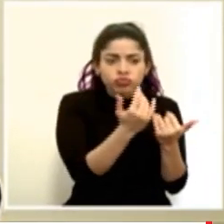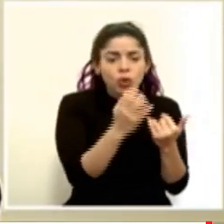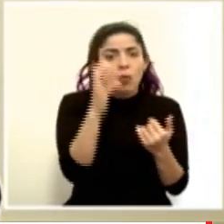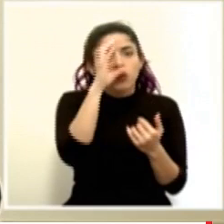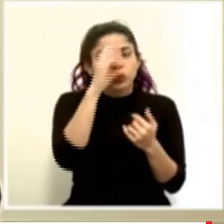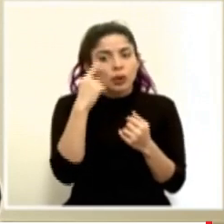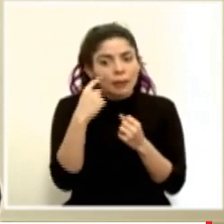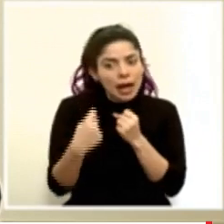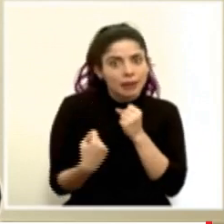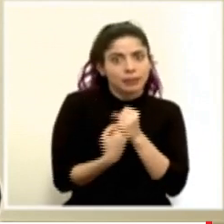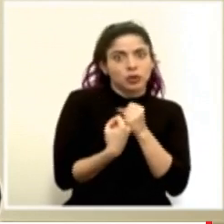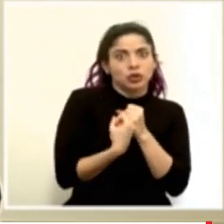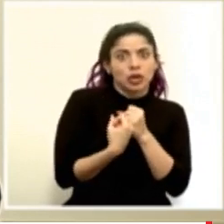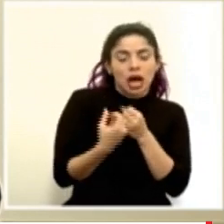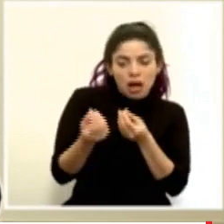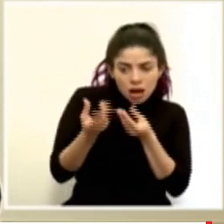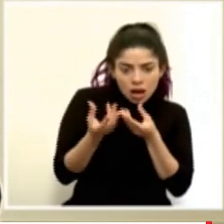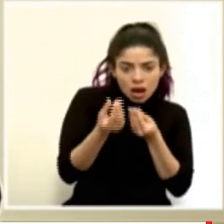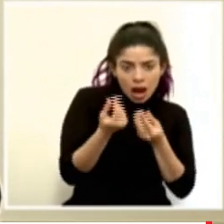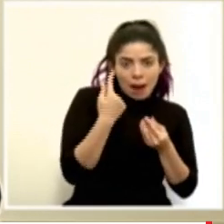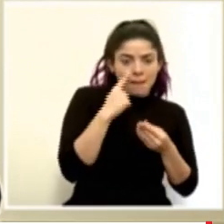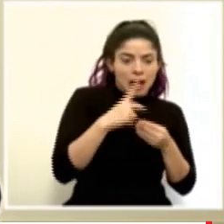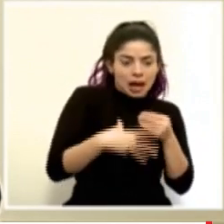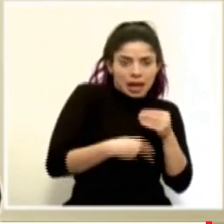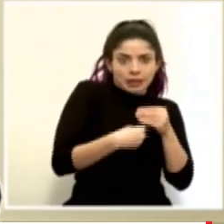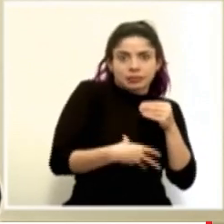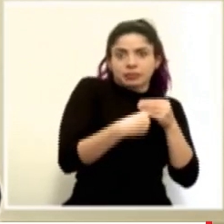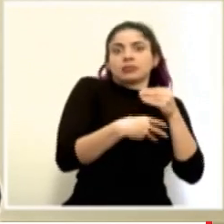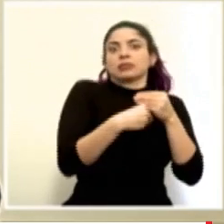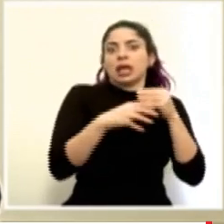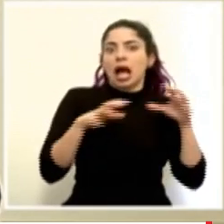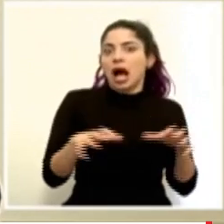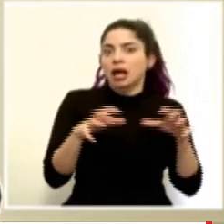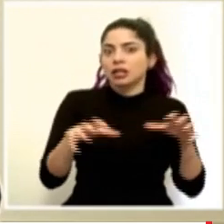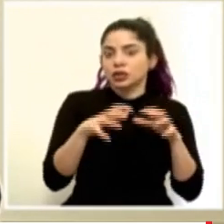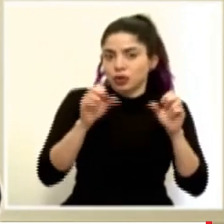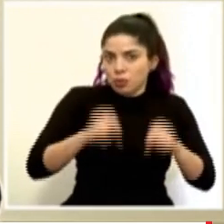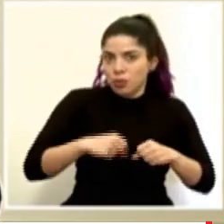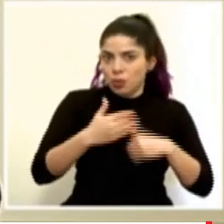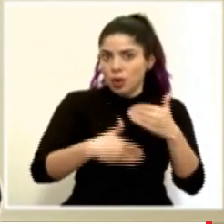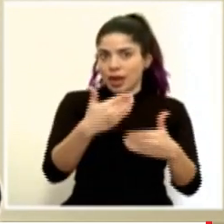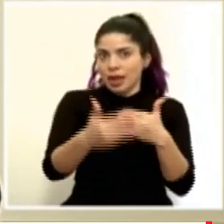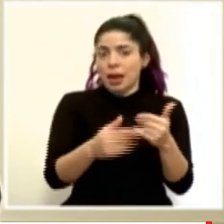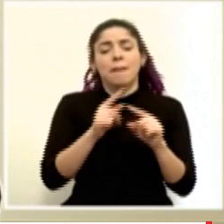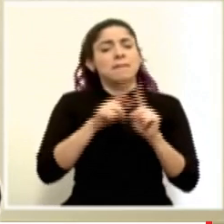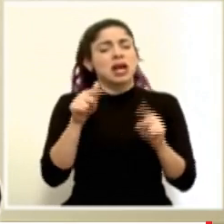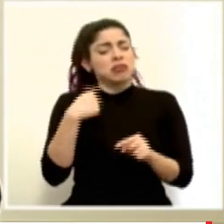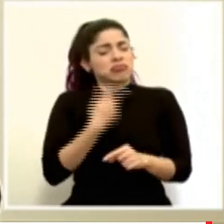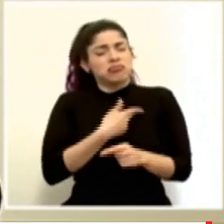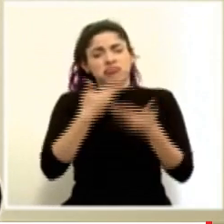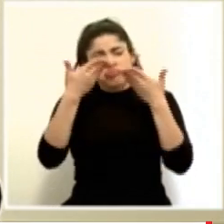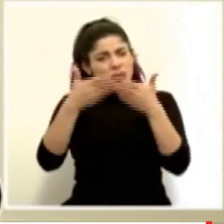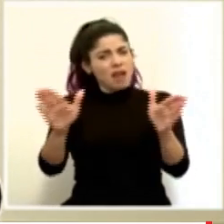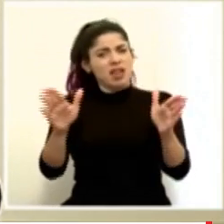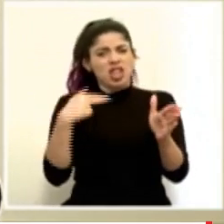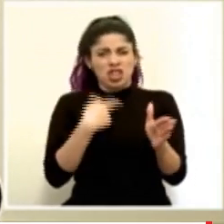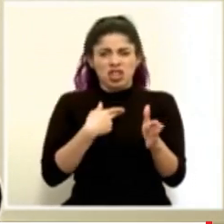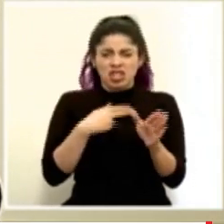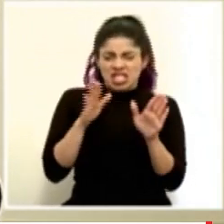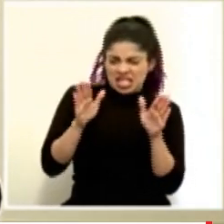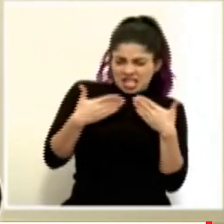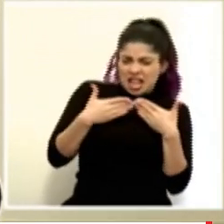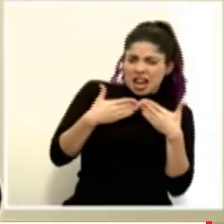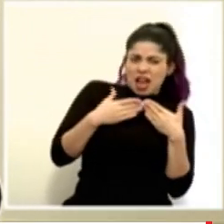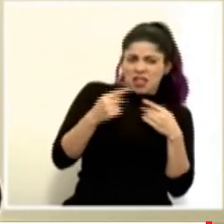para sumarlos eventualmente en todas las acciones que se pueden ir tomando. Pero aquí hemos sido abiertos, aquí no estamos cerrados a